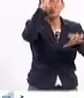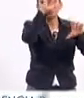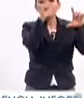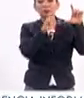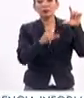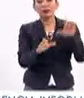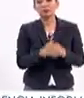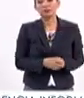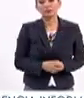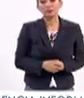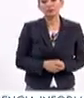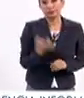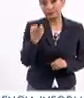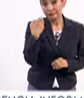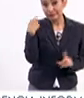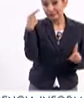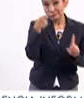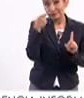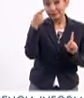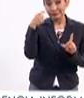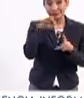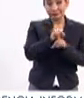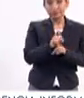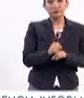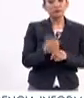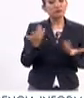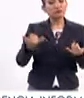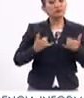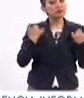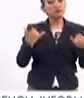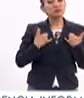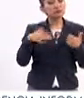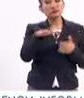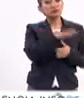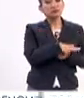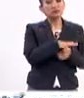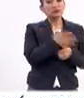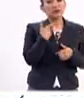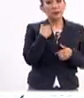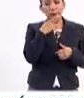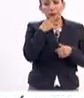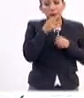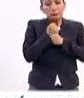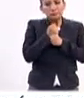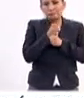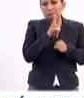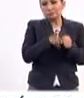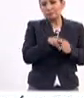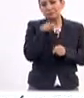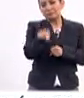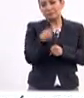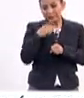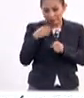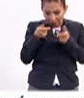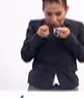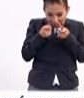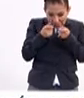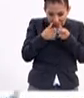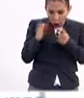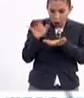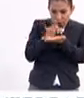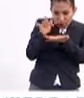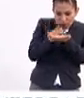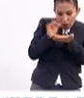país y ese es el reto que tenemos. Las nuevas generaciones tienen un apego ya muy natural a las nuevas tecnologías, pero